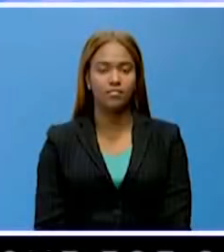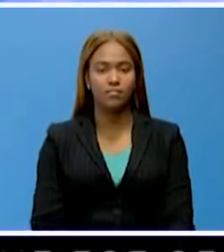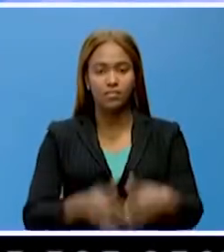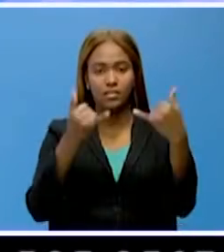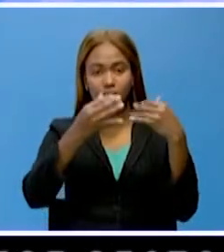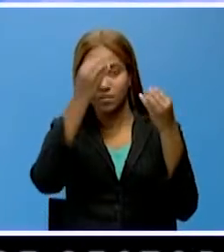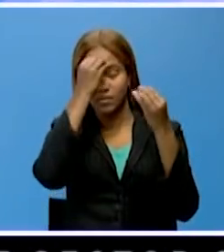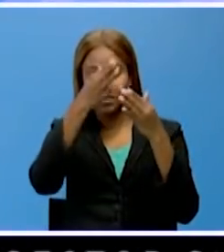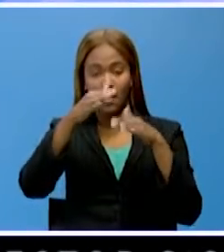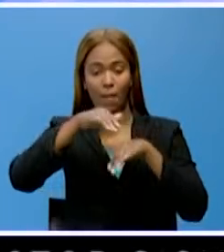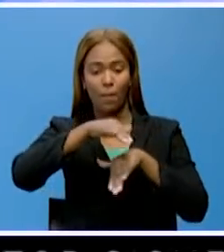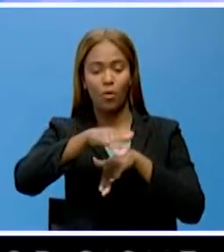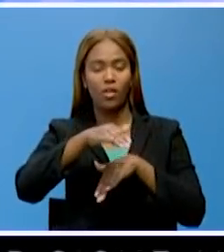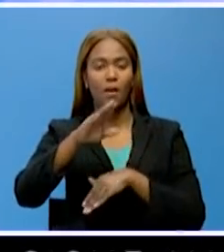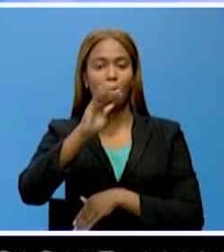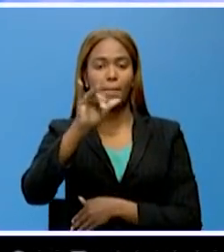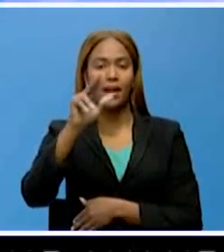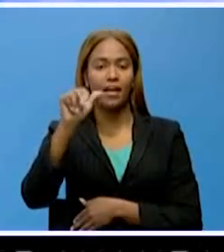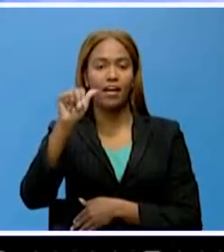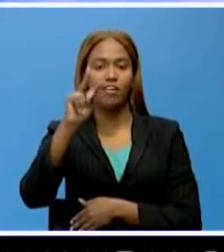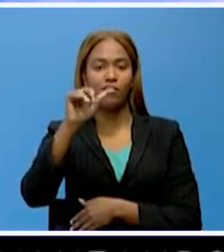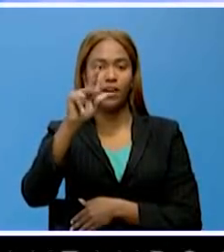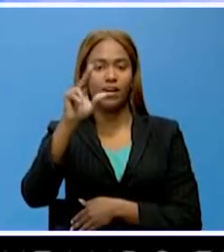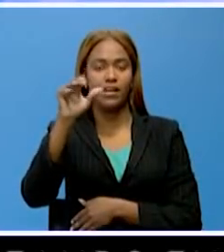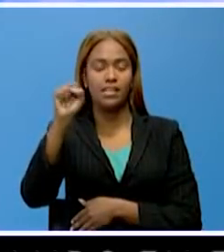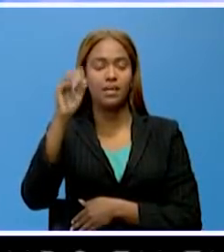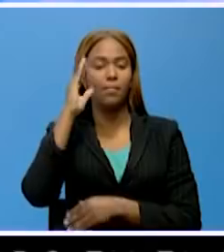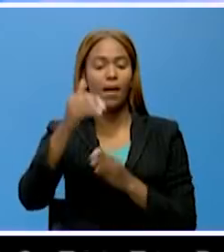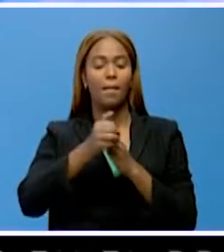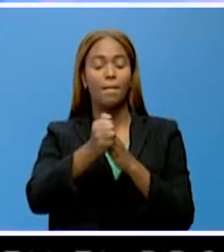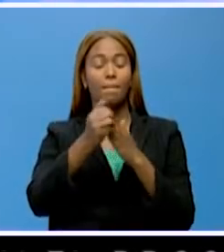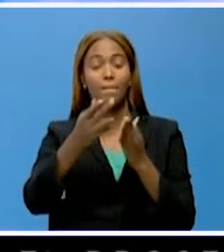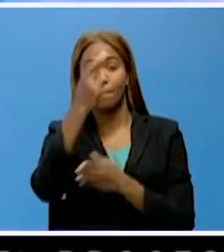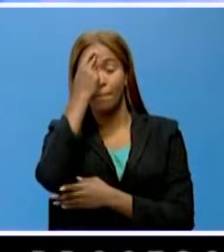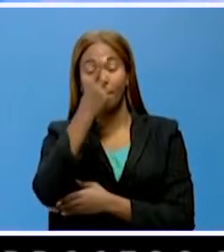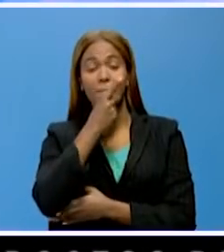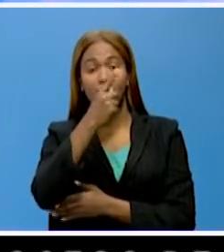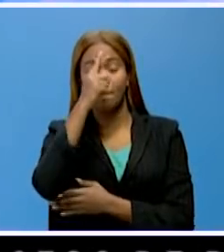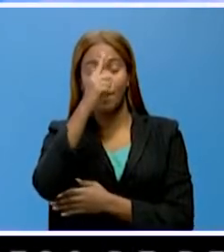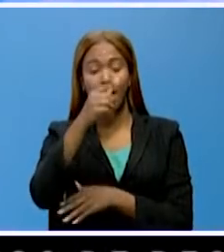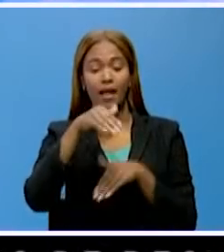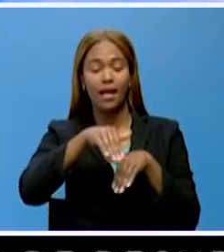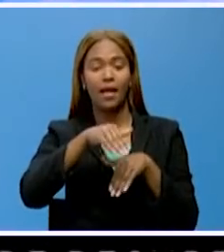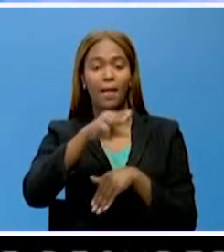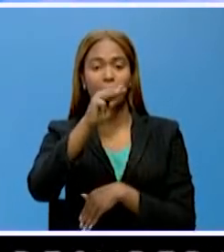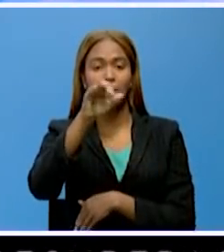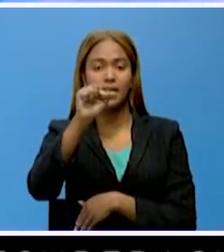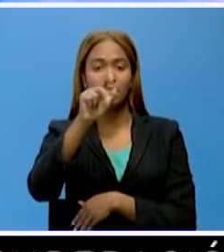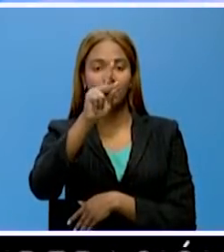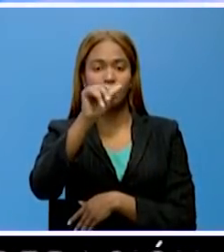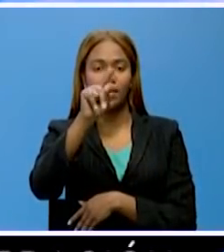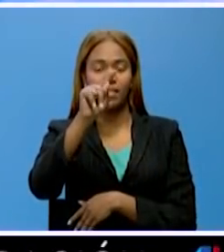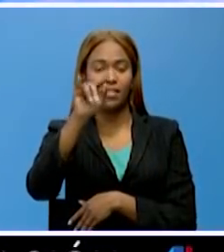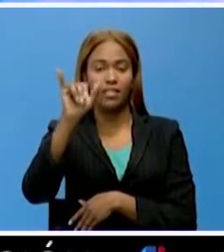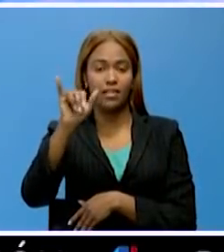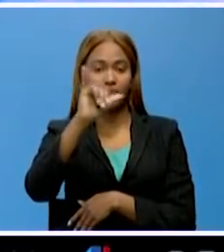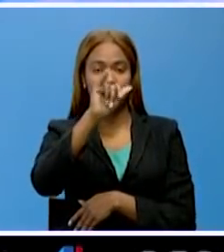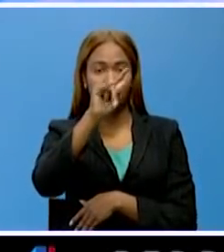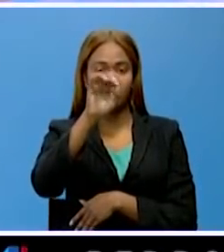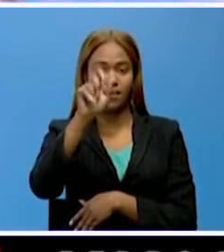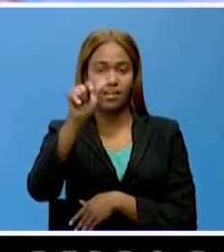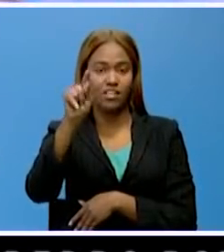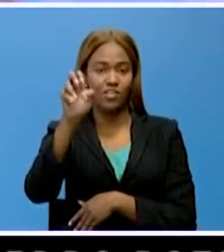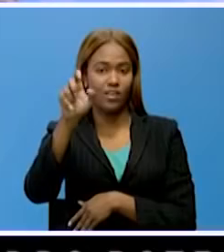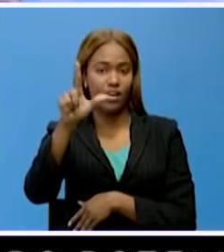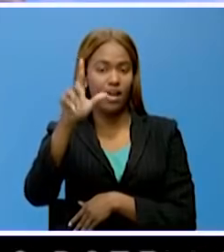Bien, les cuento que la modelo María Vargas representará a República Dominicana en el concurso Miss Petit International. Y bueno, Esther López nos cuenta